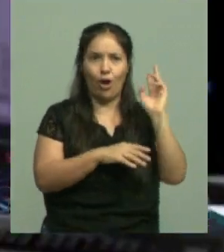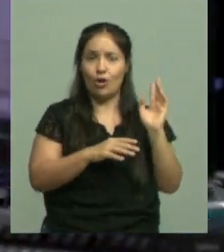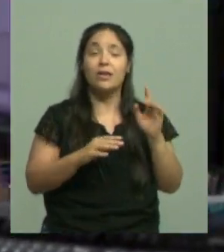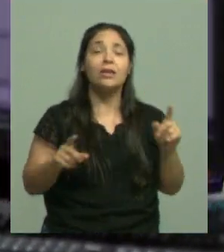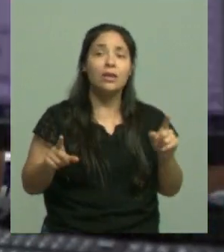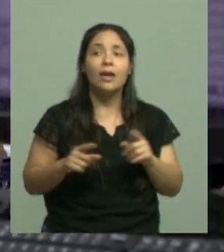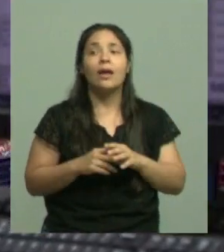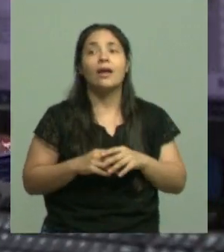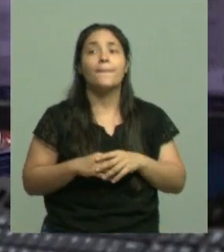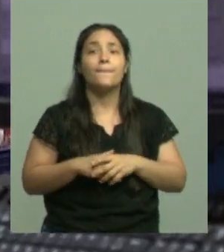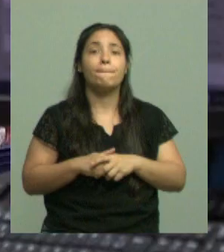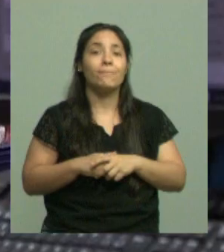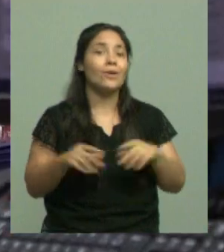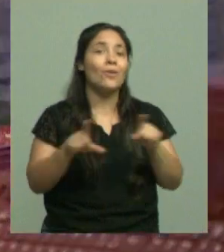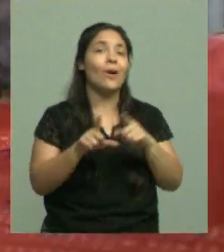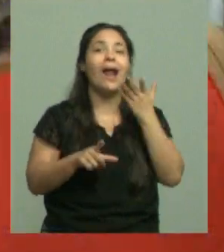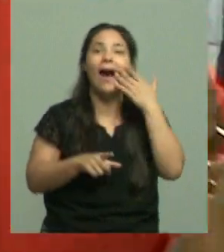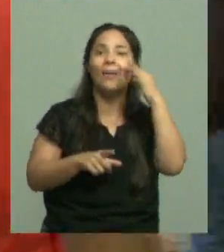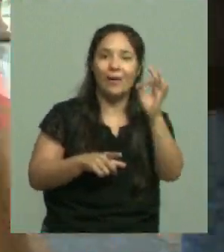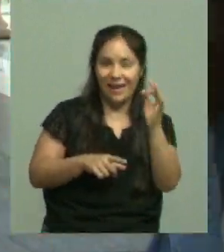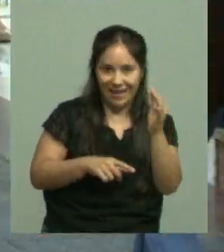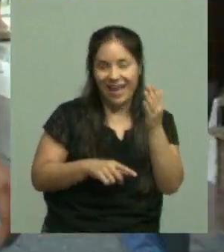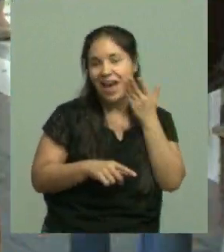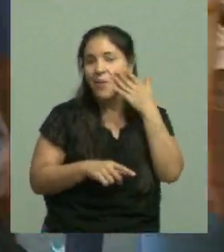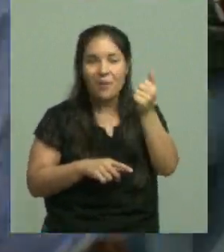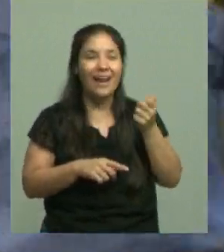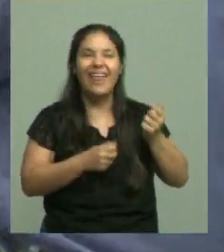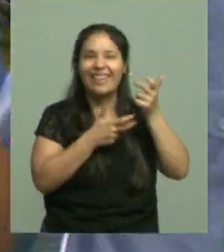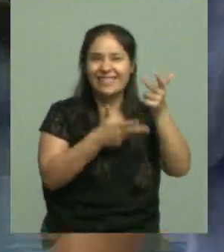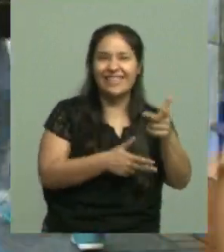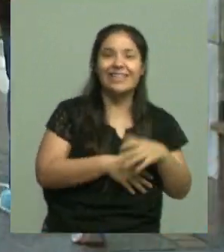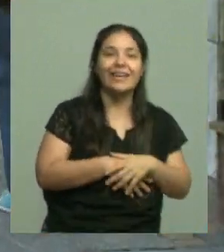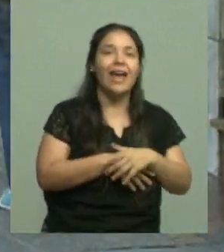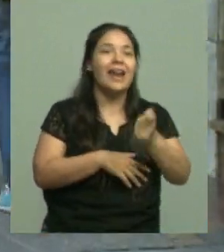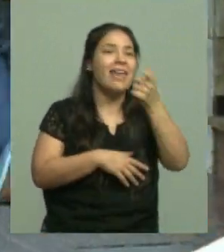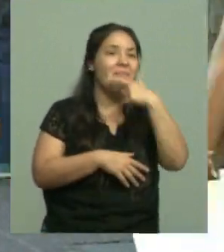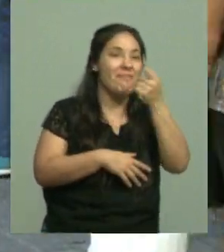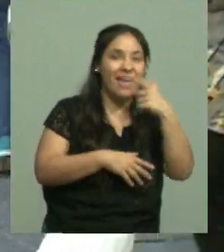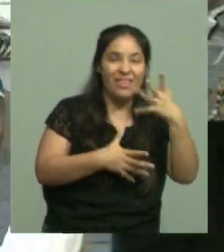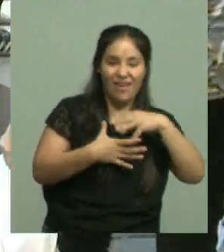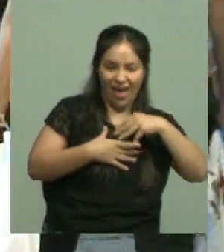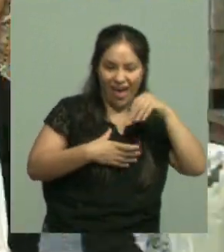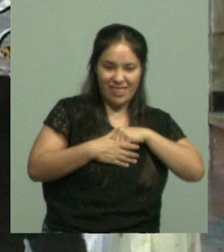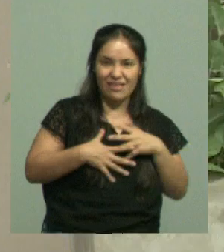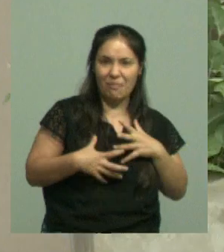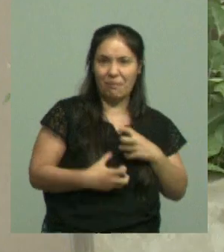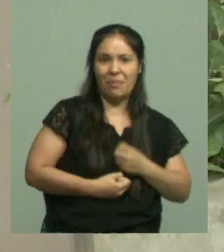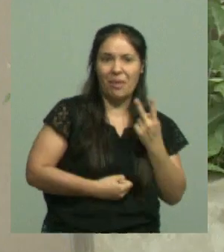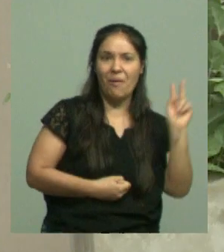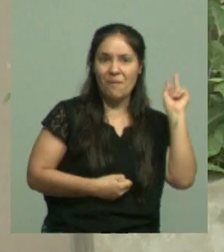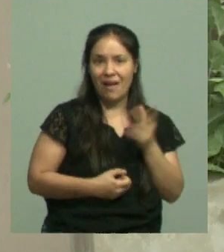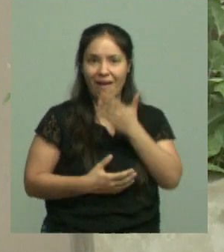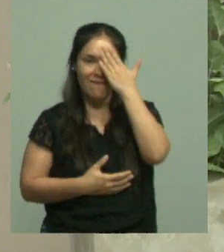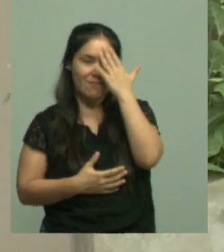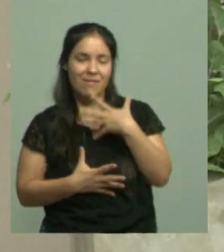La típica frase de las abuelas, ¿viste? Es peor el remedio que la enfermedad. Entonces, Karina, hoy estamos viendo eso. te quería consultar a partir de esto, ¿no? Porque bueno,